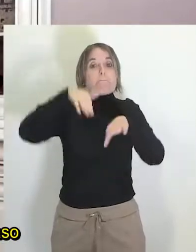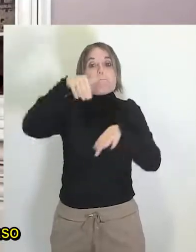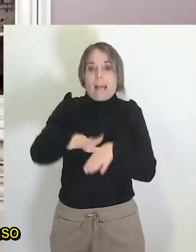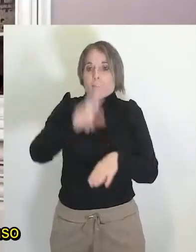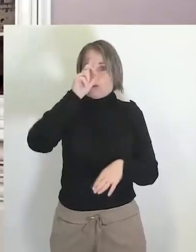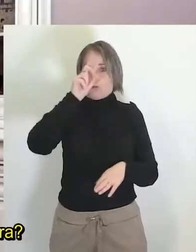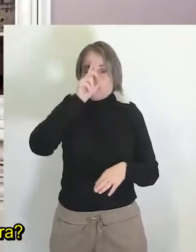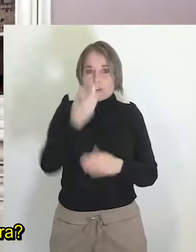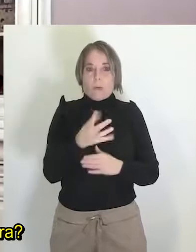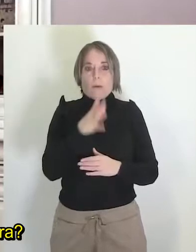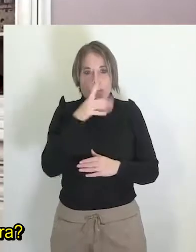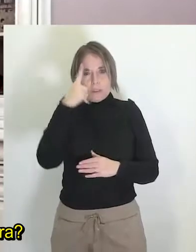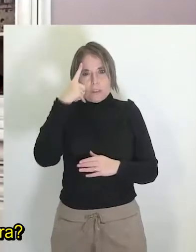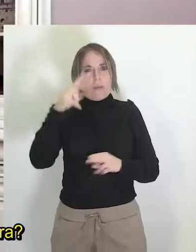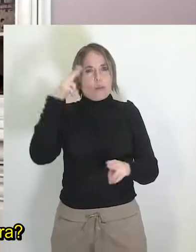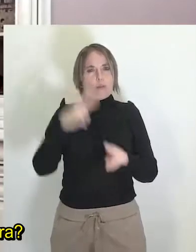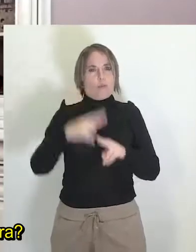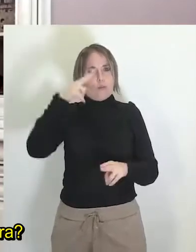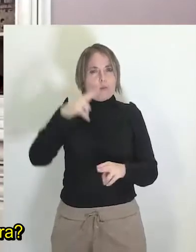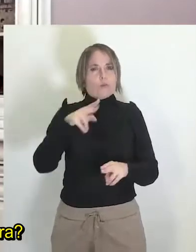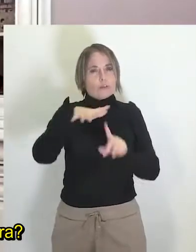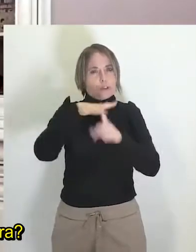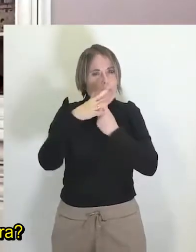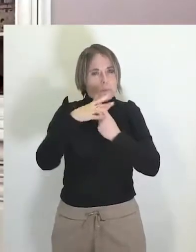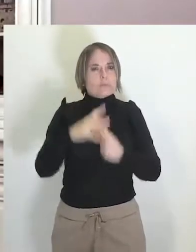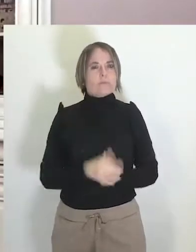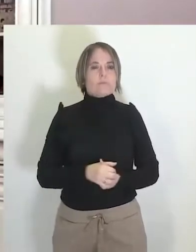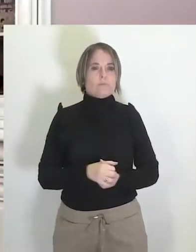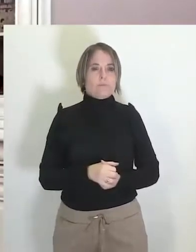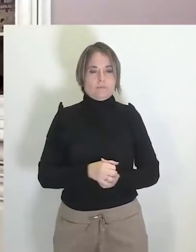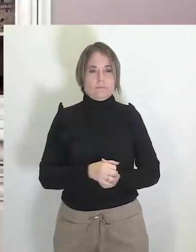dan ese primer paso porque saben lo duro que va a ser subir esa escalera?